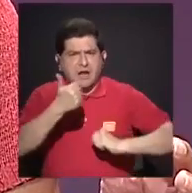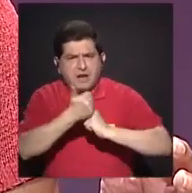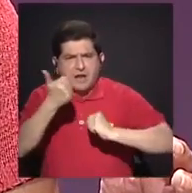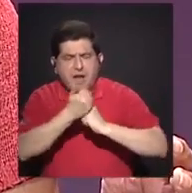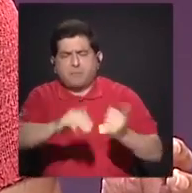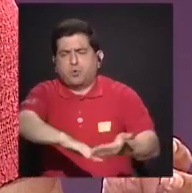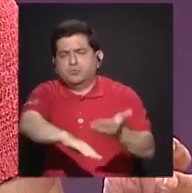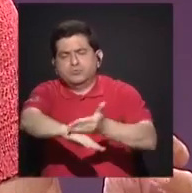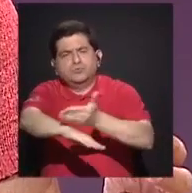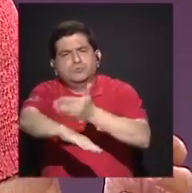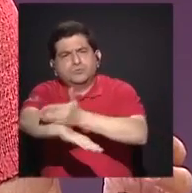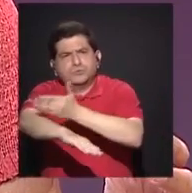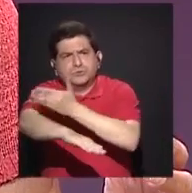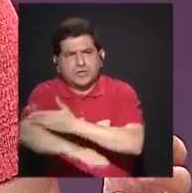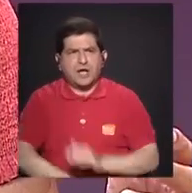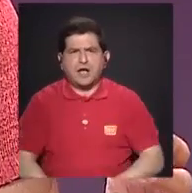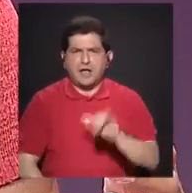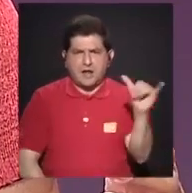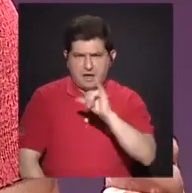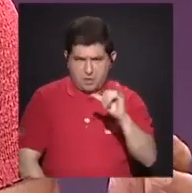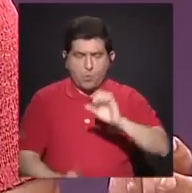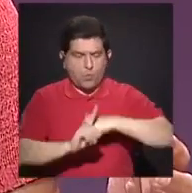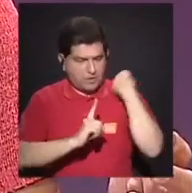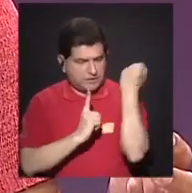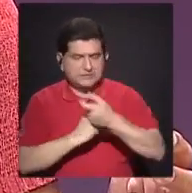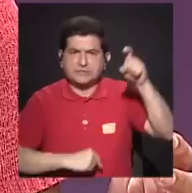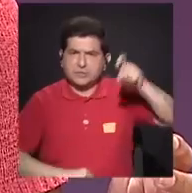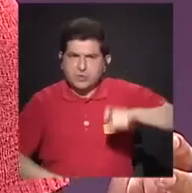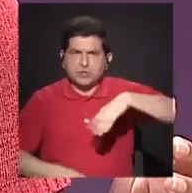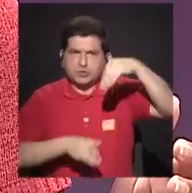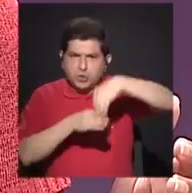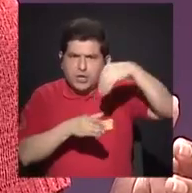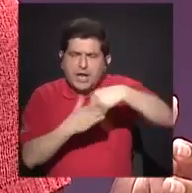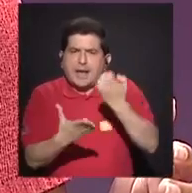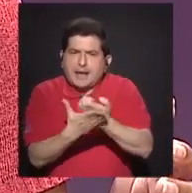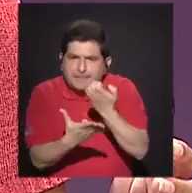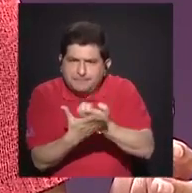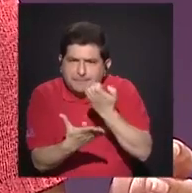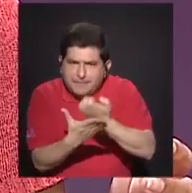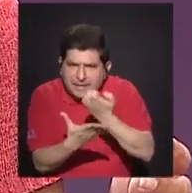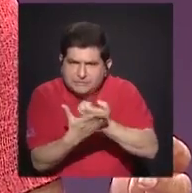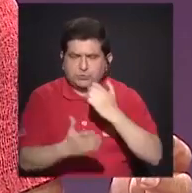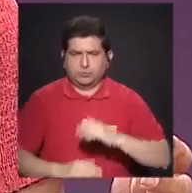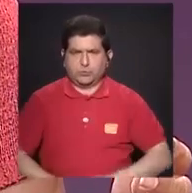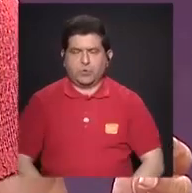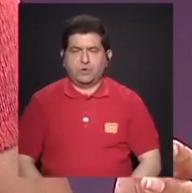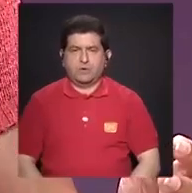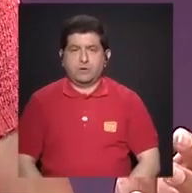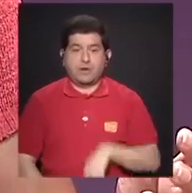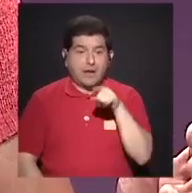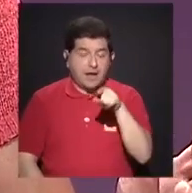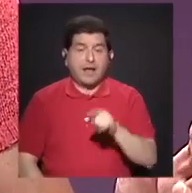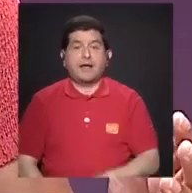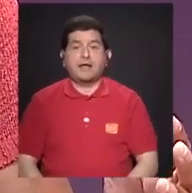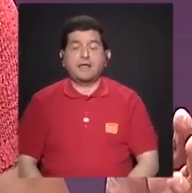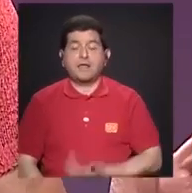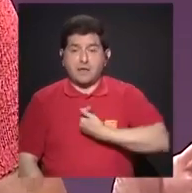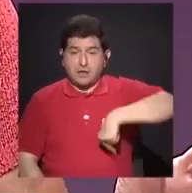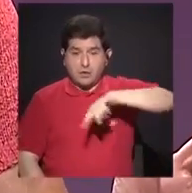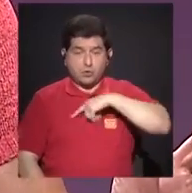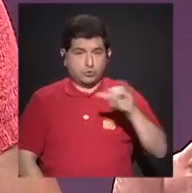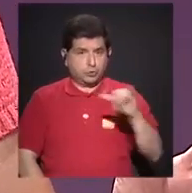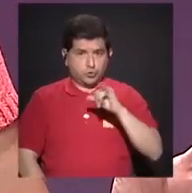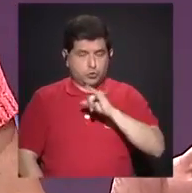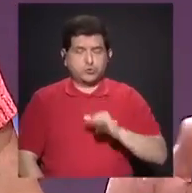ese adelanto y que eso requiere una inversión económica que, con la cual estamos todos